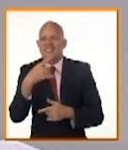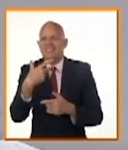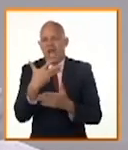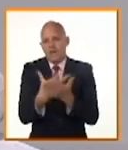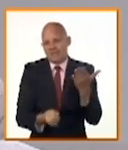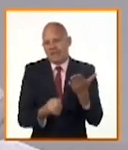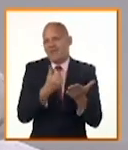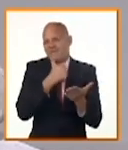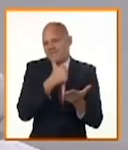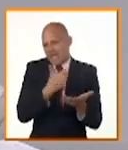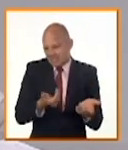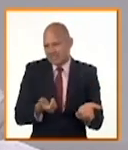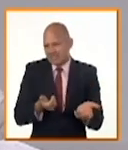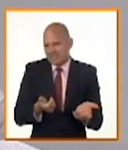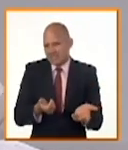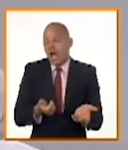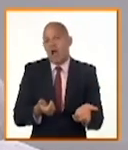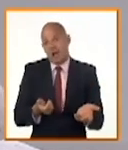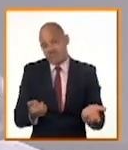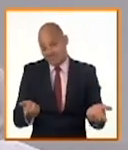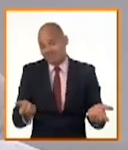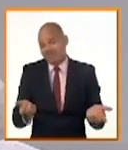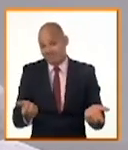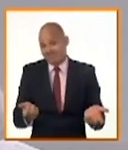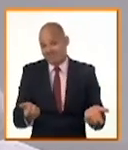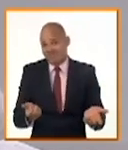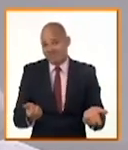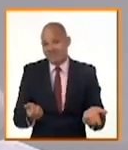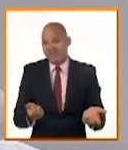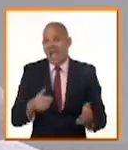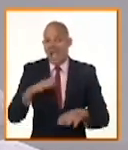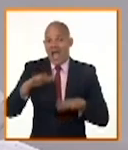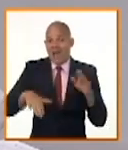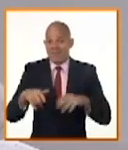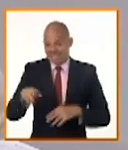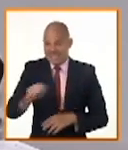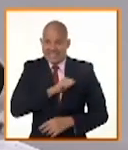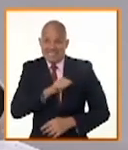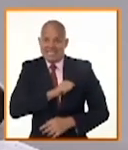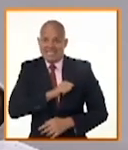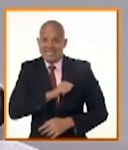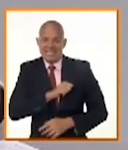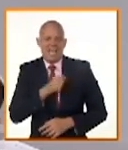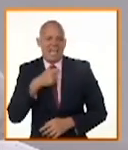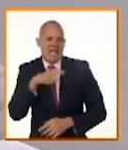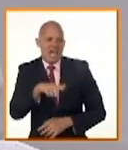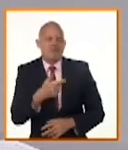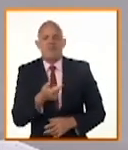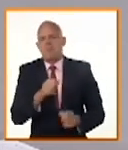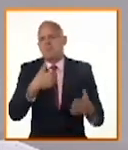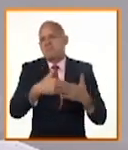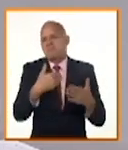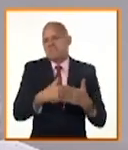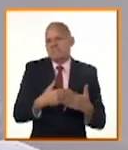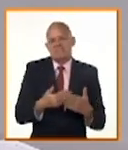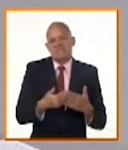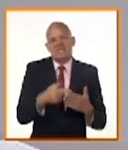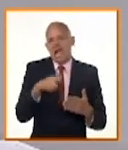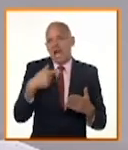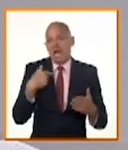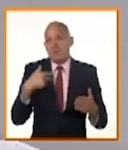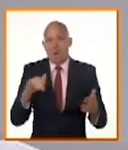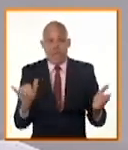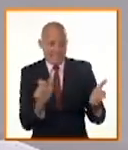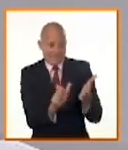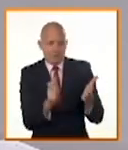necesidad de que cada uno de los de los comercios que hoy están autorizados ya sea una empresa Estatal ya sea una empresa privada